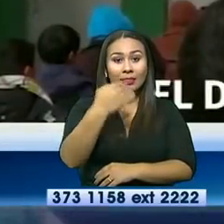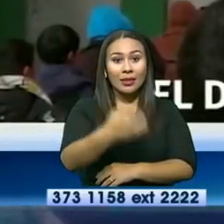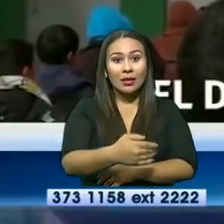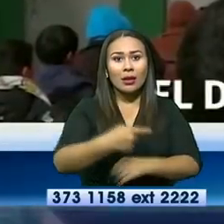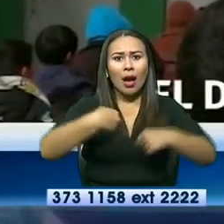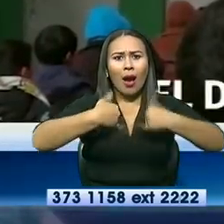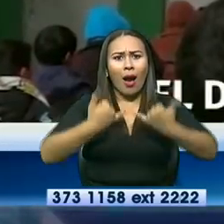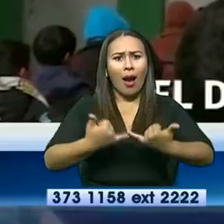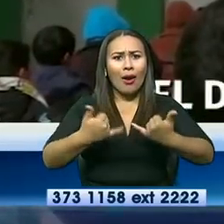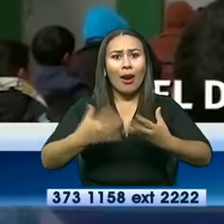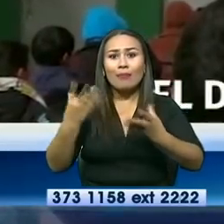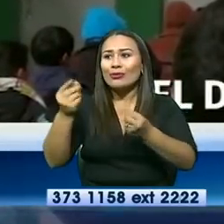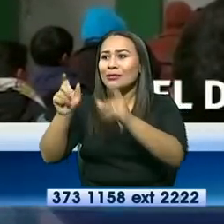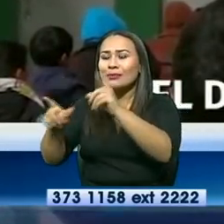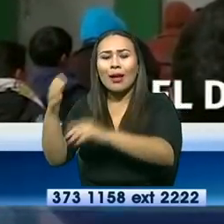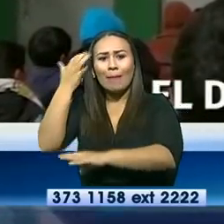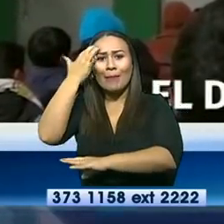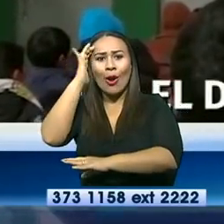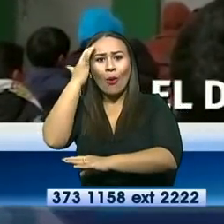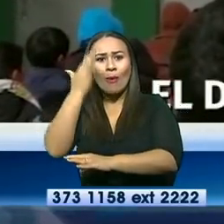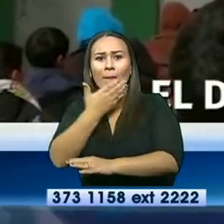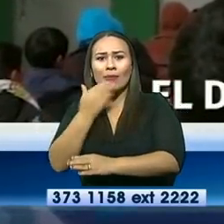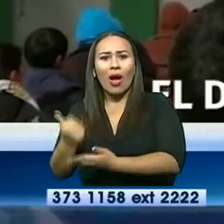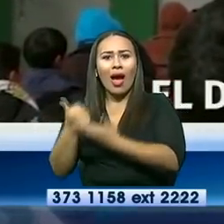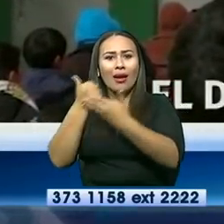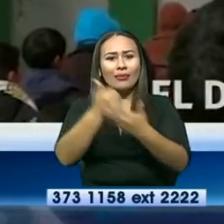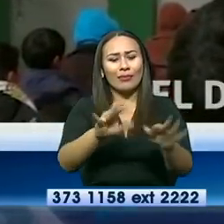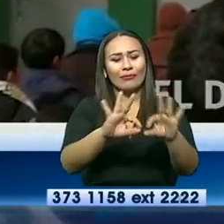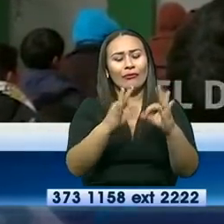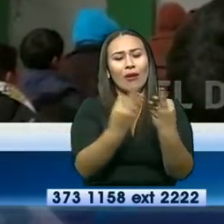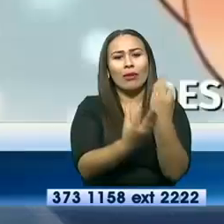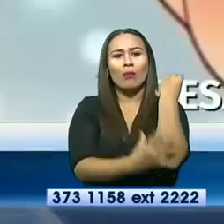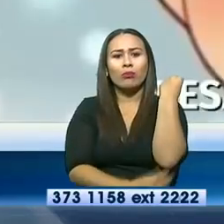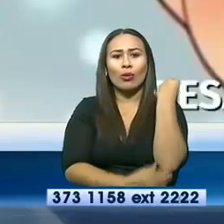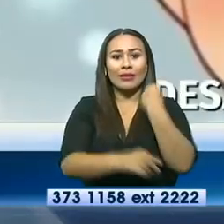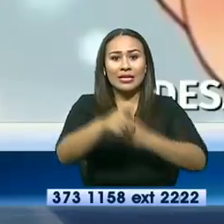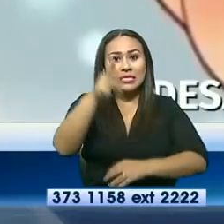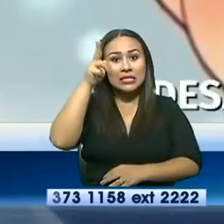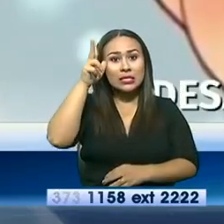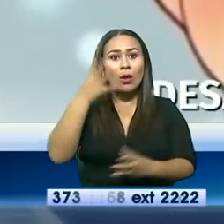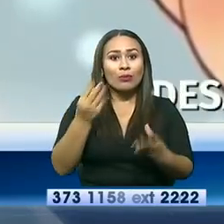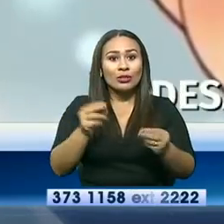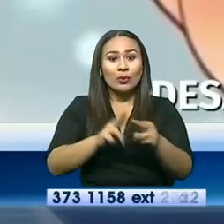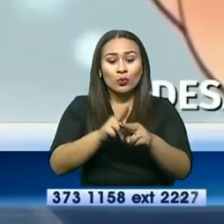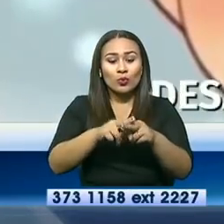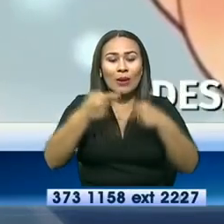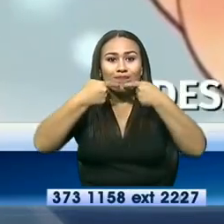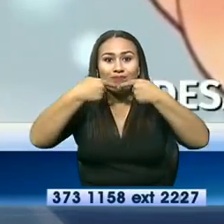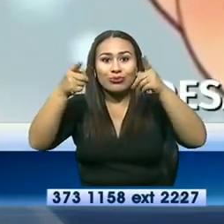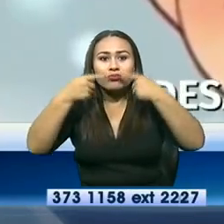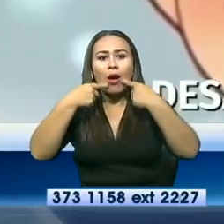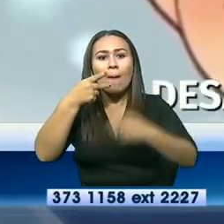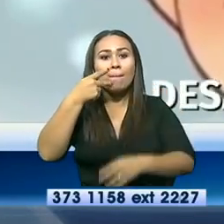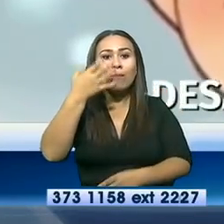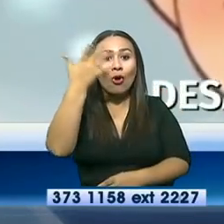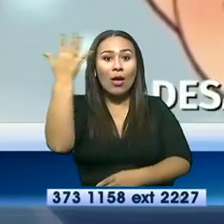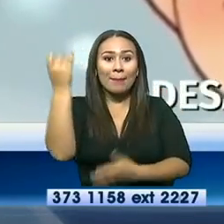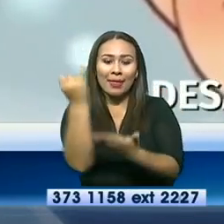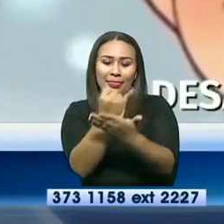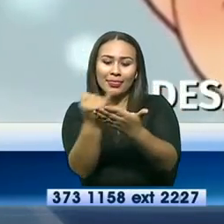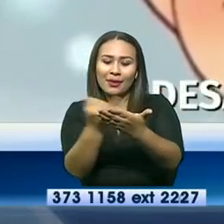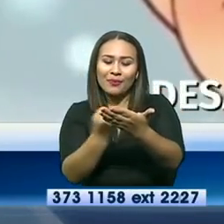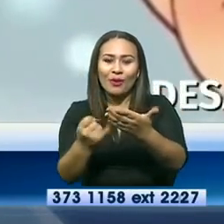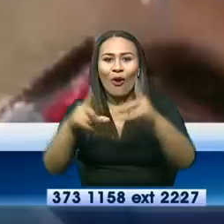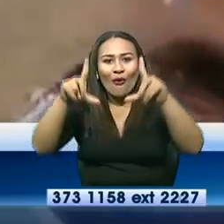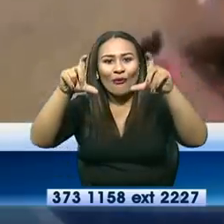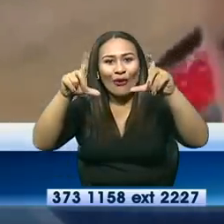una gran campaña solidaria para los niños de las familias empobrecidas. Varios usuarios compartieron poemas y dibujos basados en la